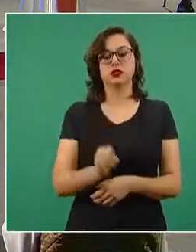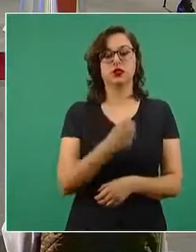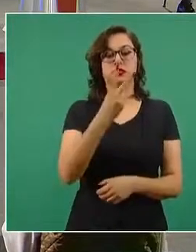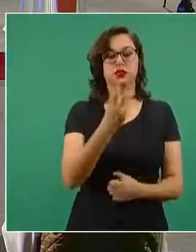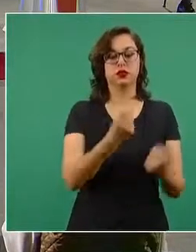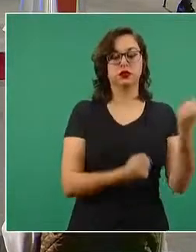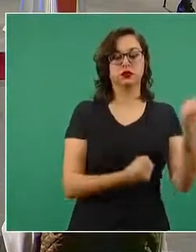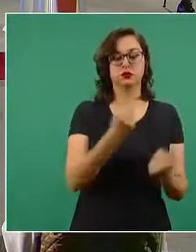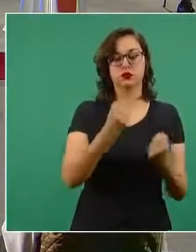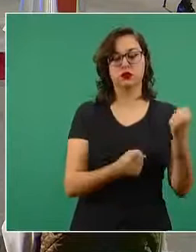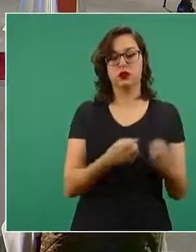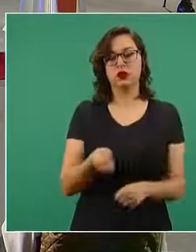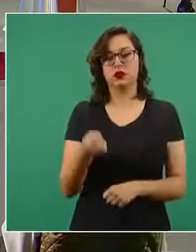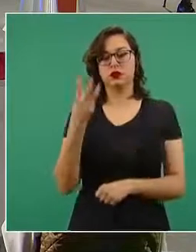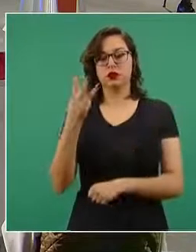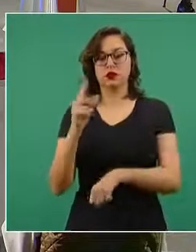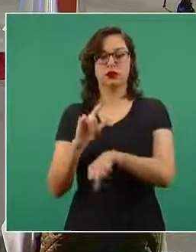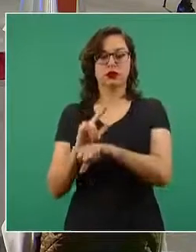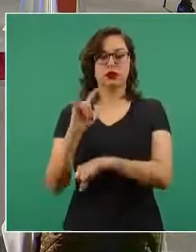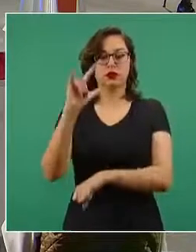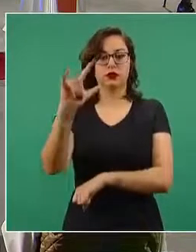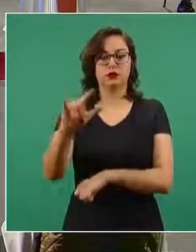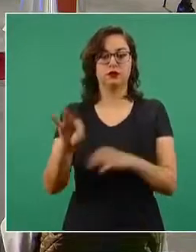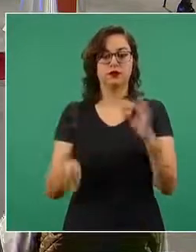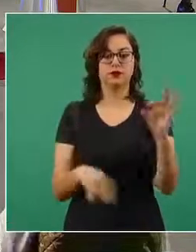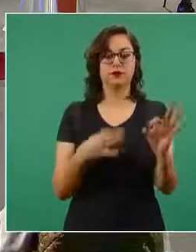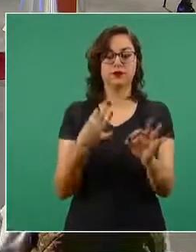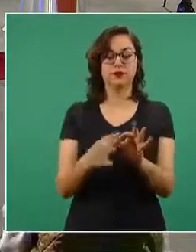aeronaves de la Fuerza Aérea. Es todo, señor presidente.